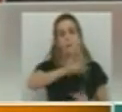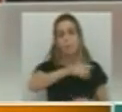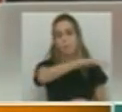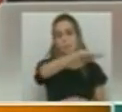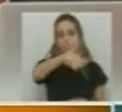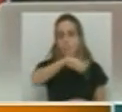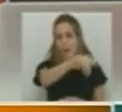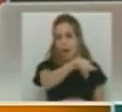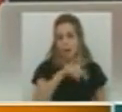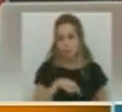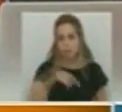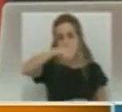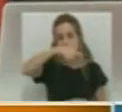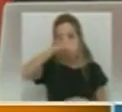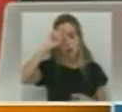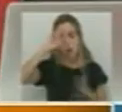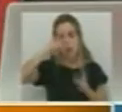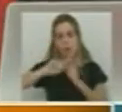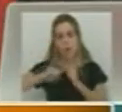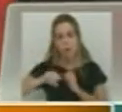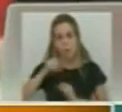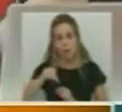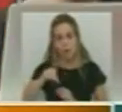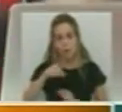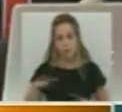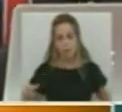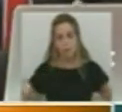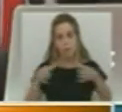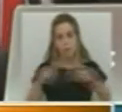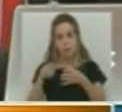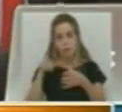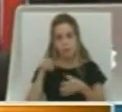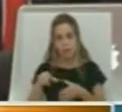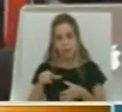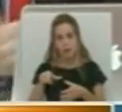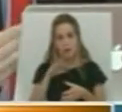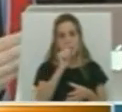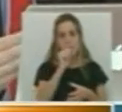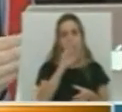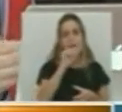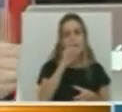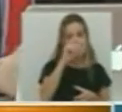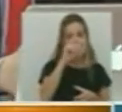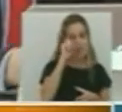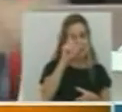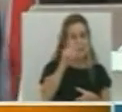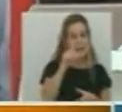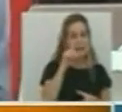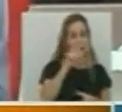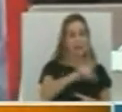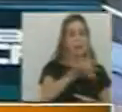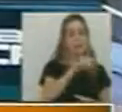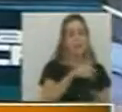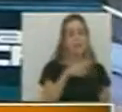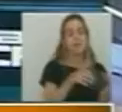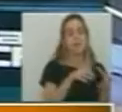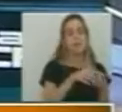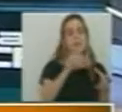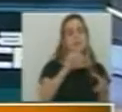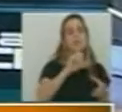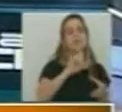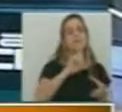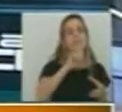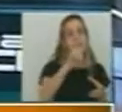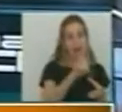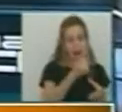por el gremialismo de izquierda duro. Con lo cual, Baradel, que es de la CTA kirchnerista, le está costando responder a